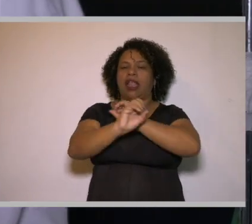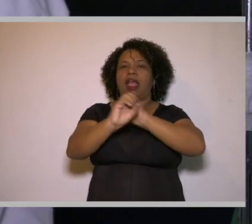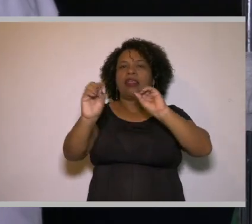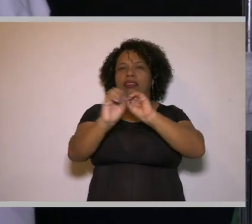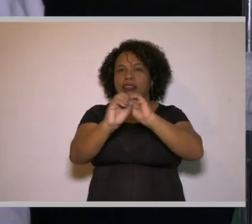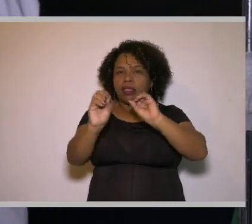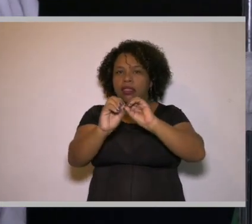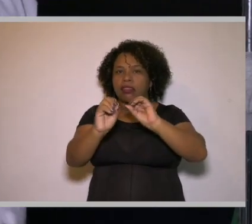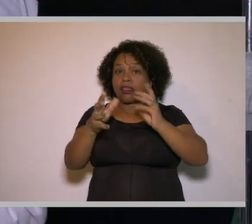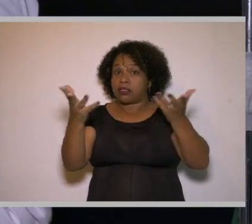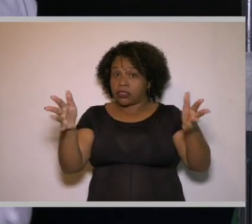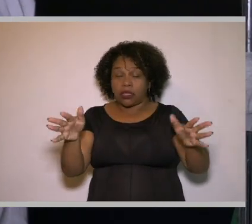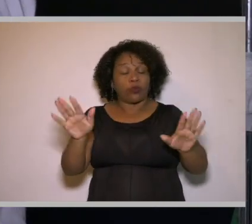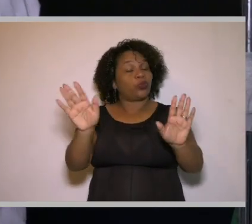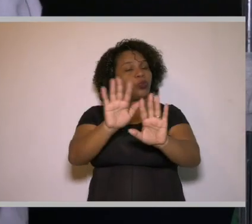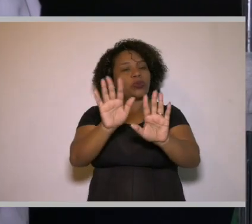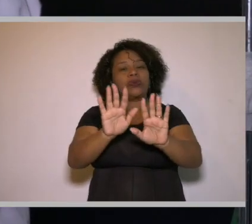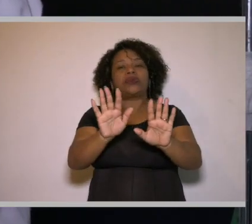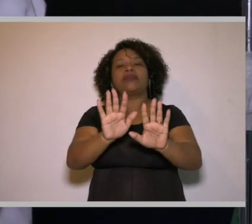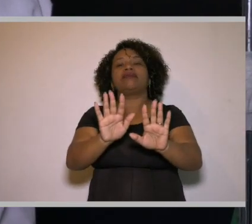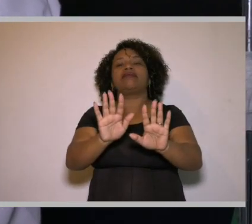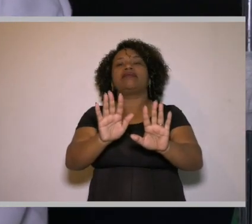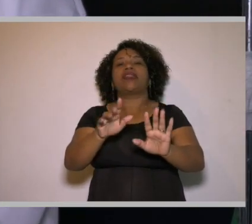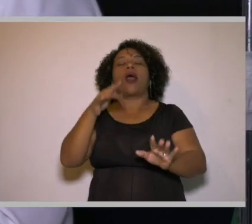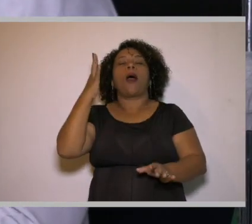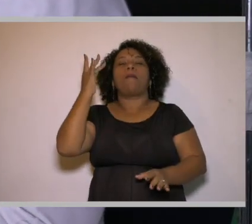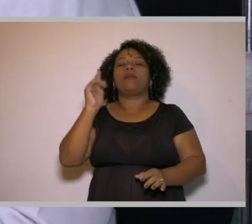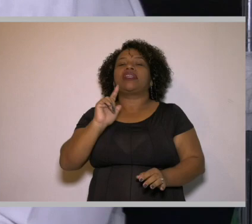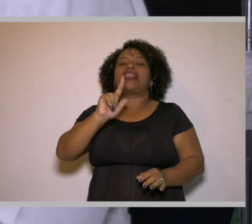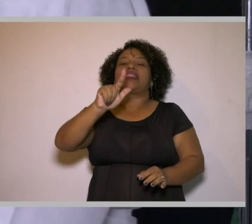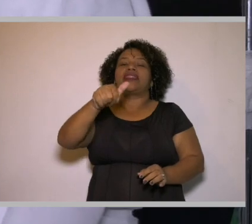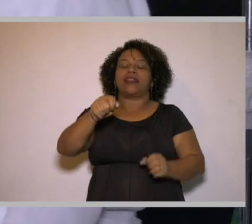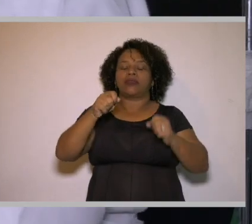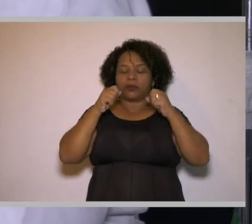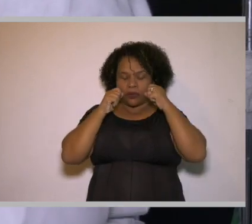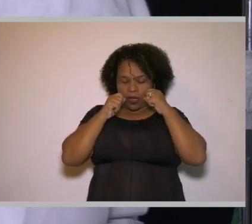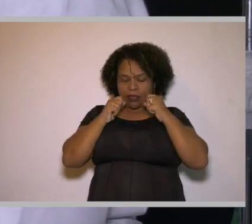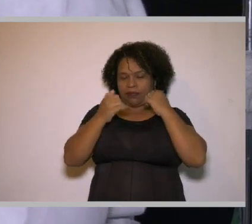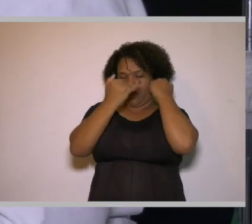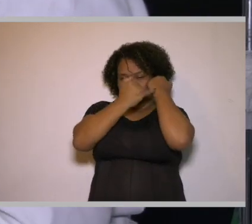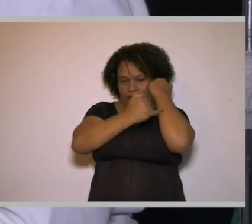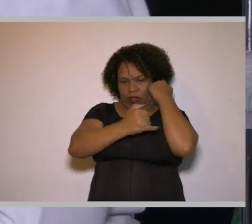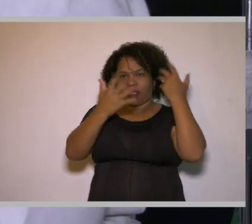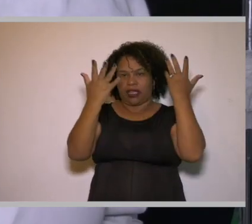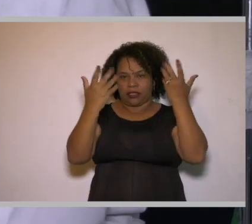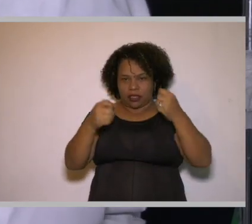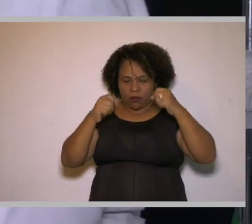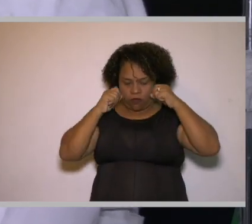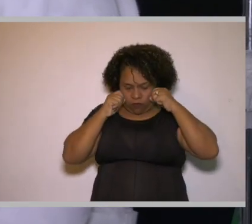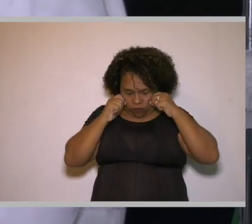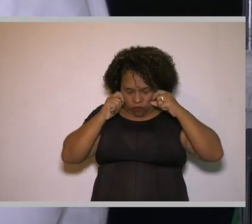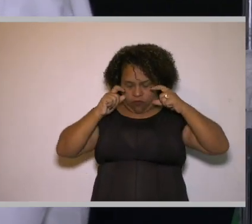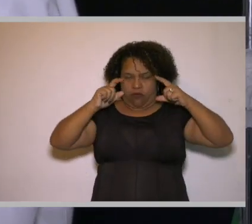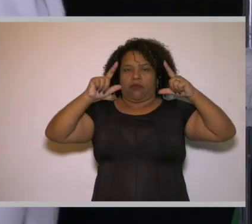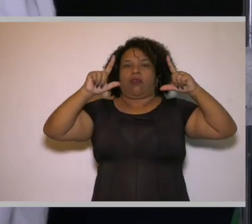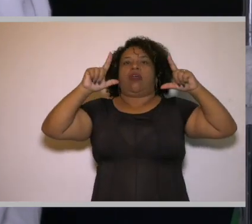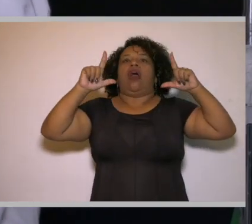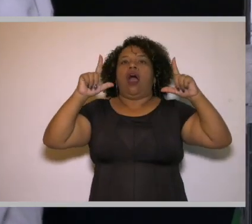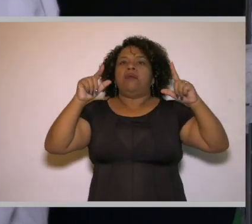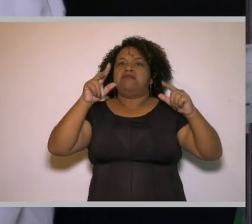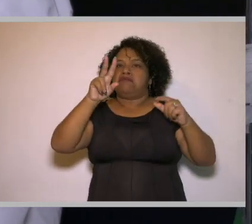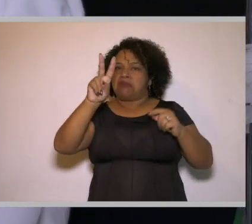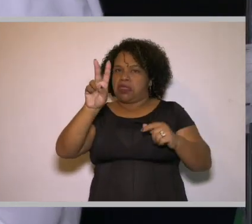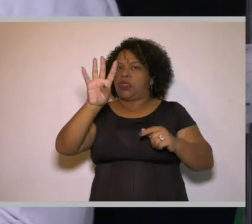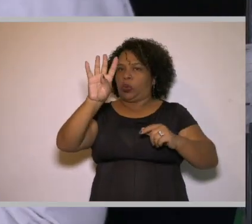el paciente va a despertar muy temprano. Porque antes el anestesiólogo tenía que seguir el niño hasta, o no solamente el niño,